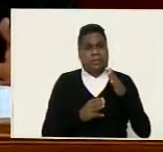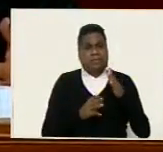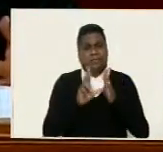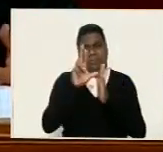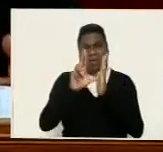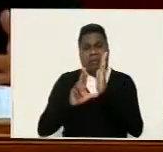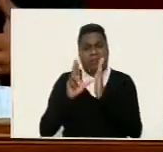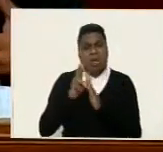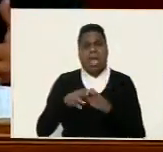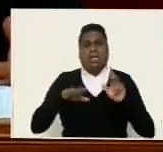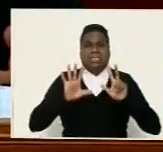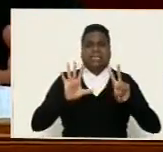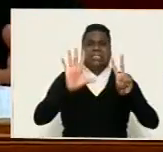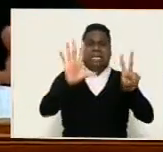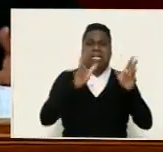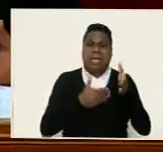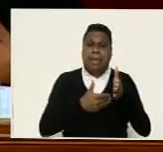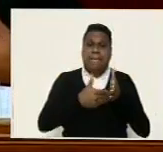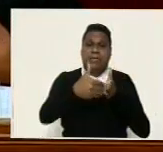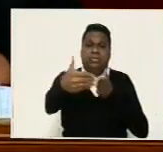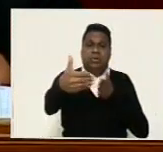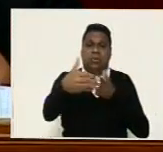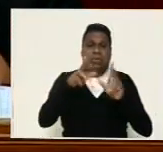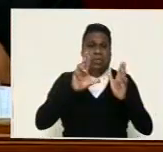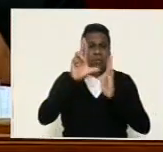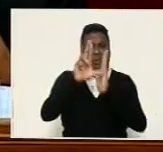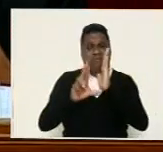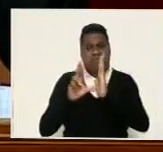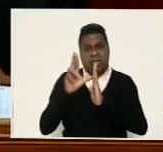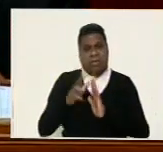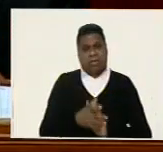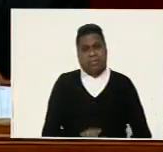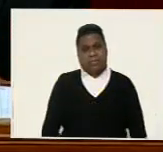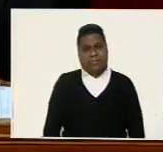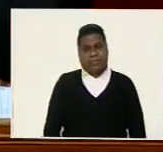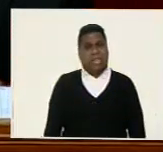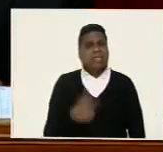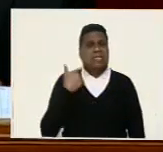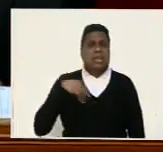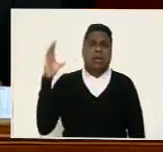Más de 7 millones de desplazados tiene Colombia.